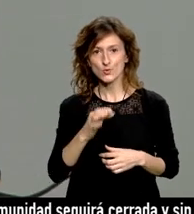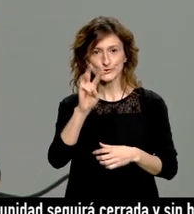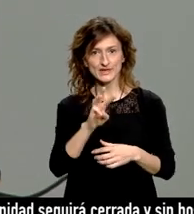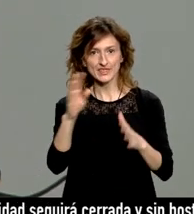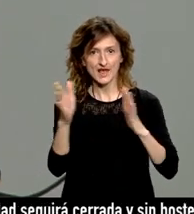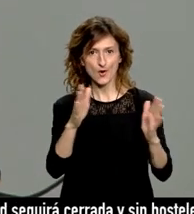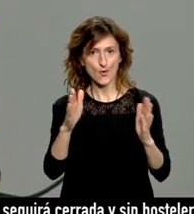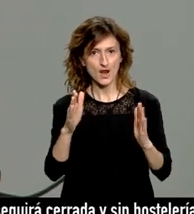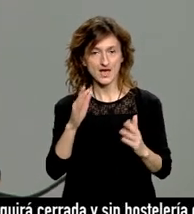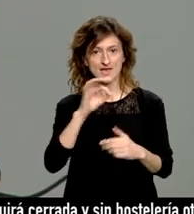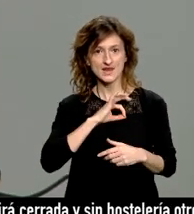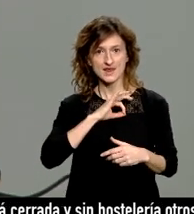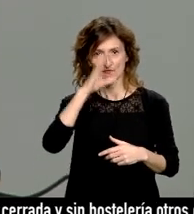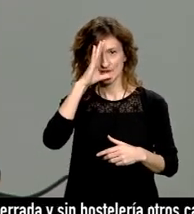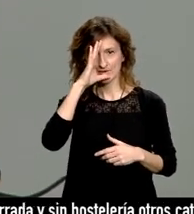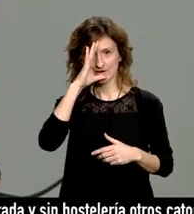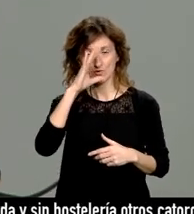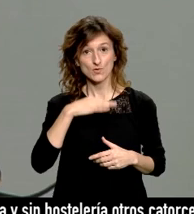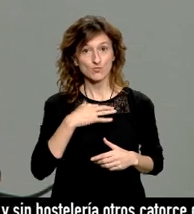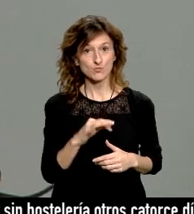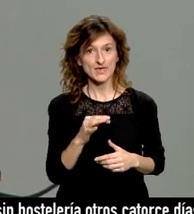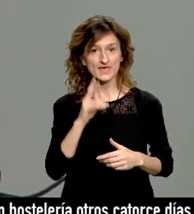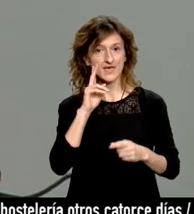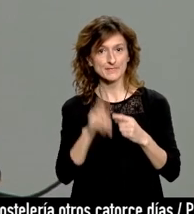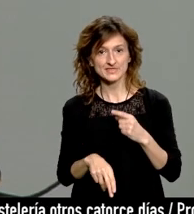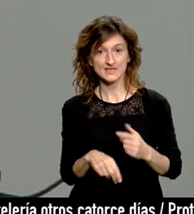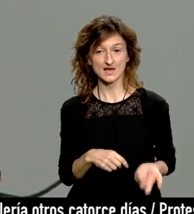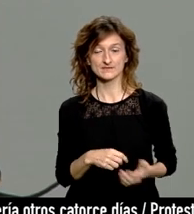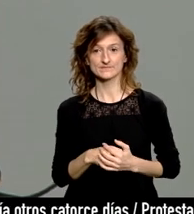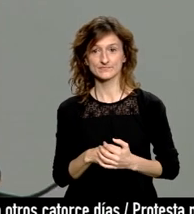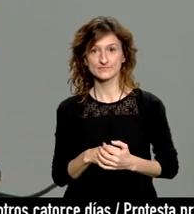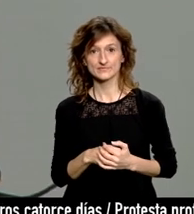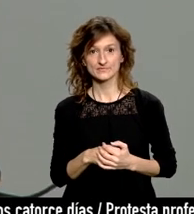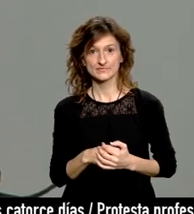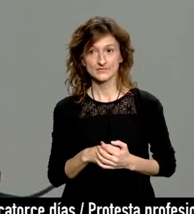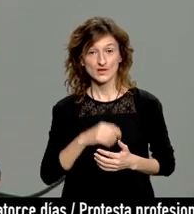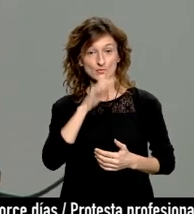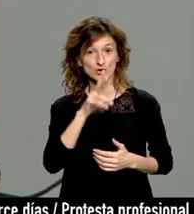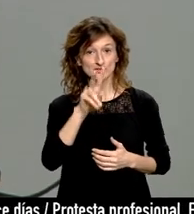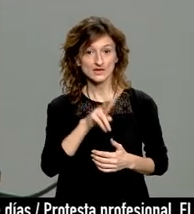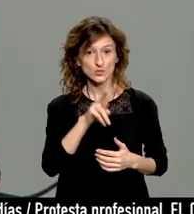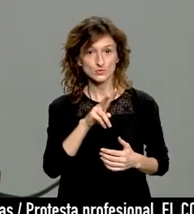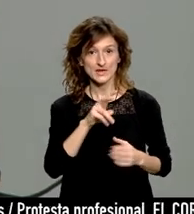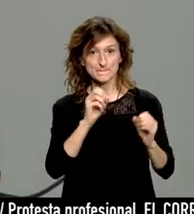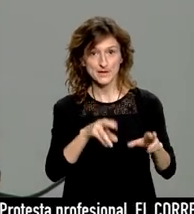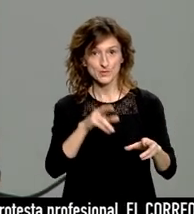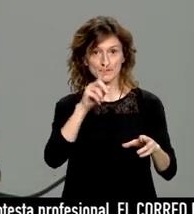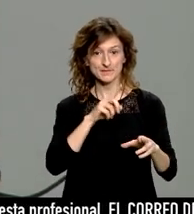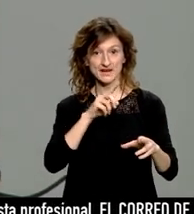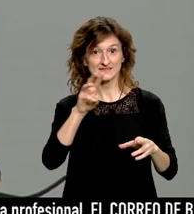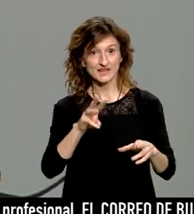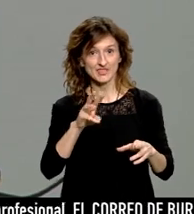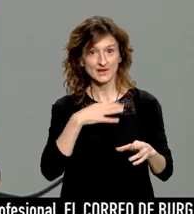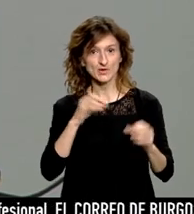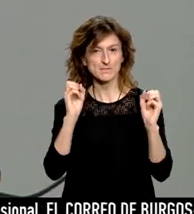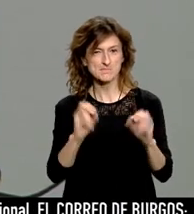la tercera ola en enero y en febrero. Y la tenemos que evitar porque la segunda es peor que la primera y la tercera